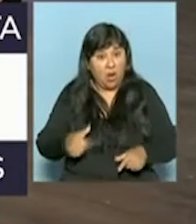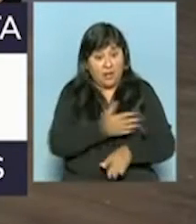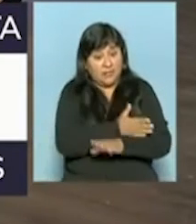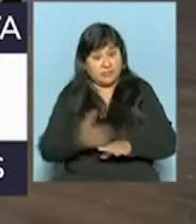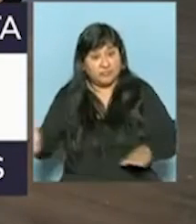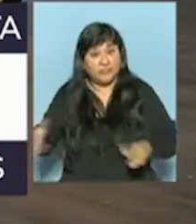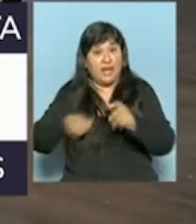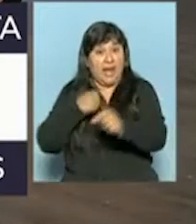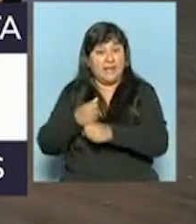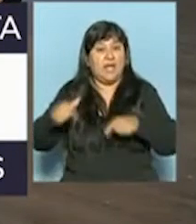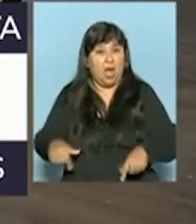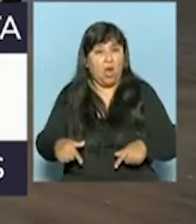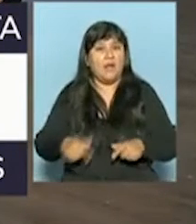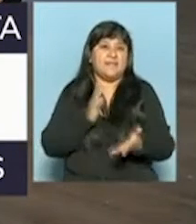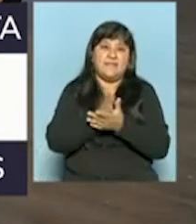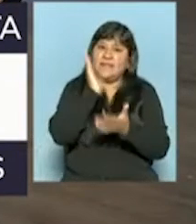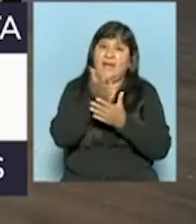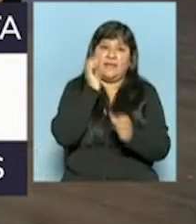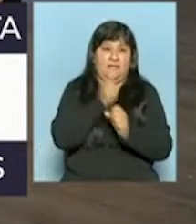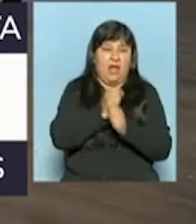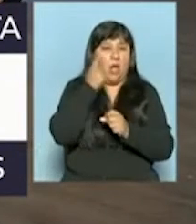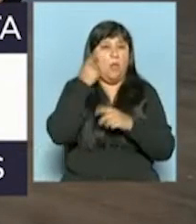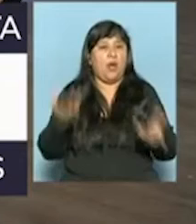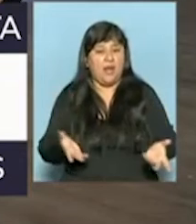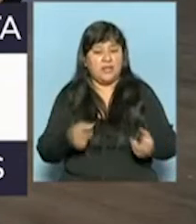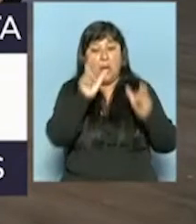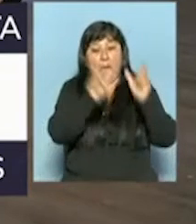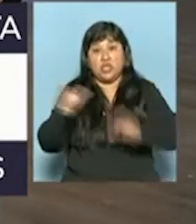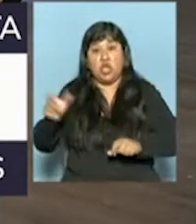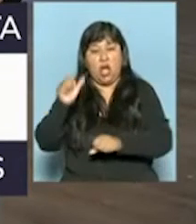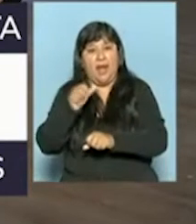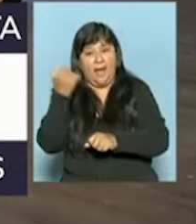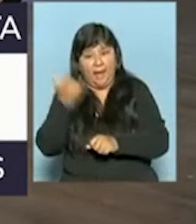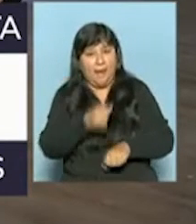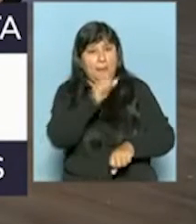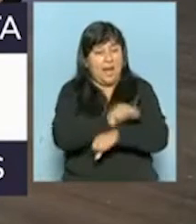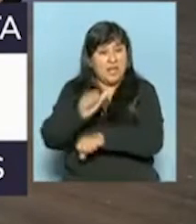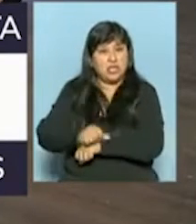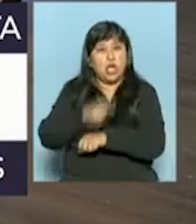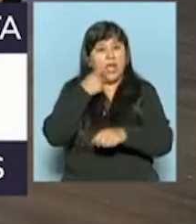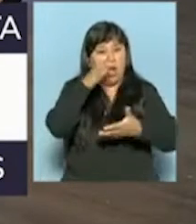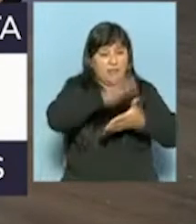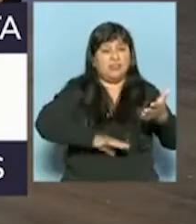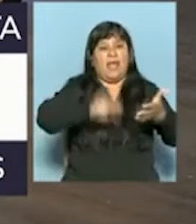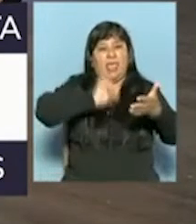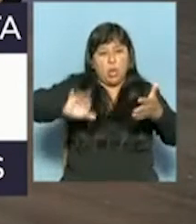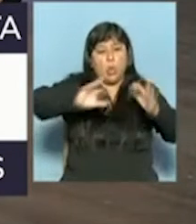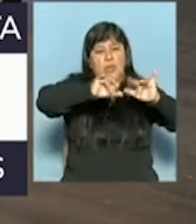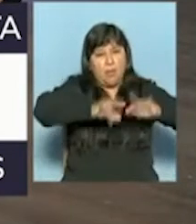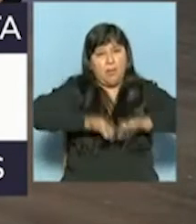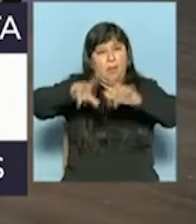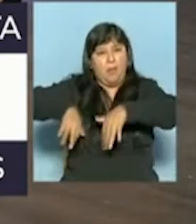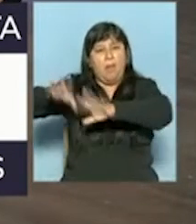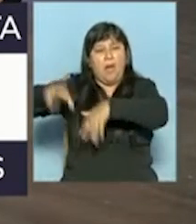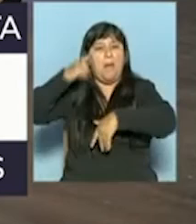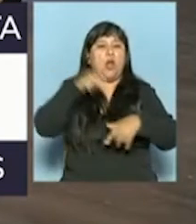una serie de causas penales por el tema de la tenencia de armas, así que es un tema que va a continuar, que va a demorar mucho tiempo. Por